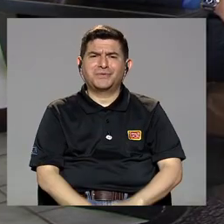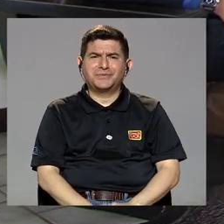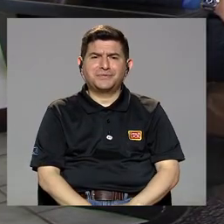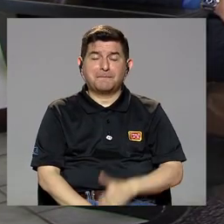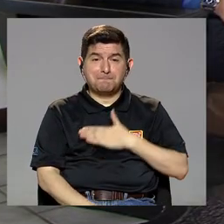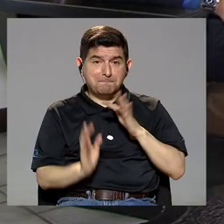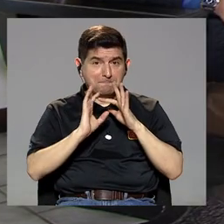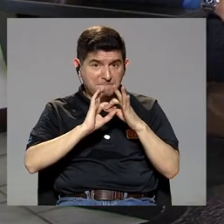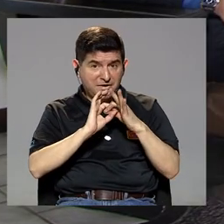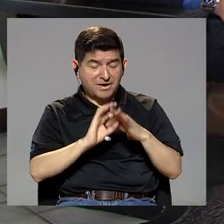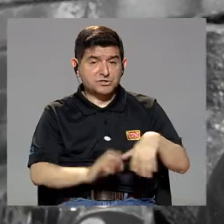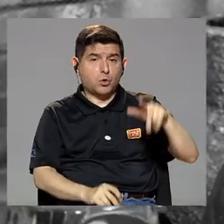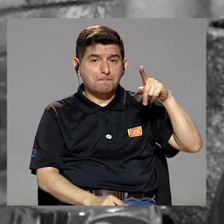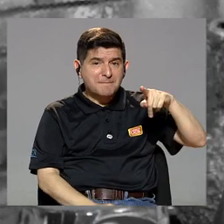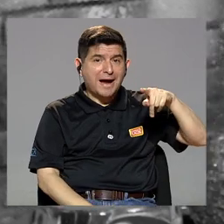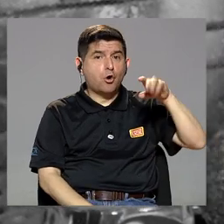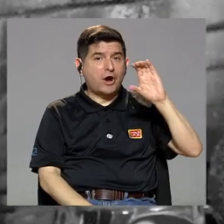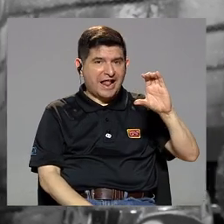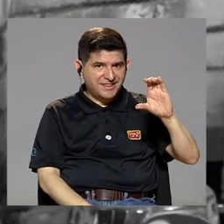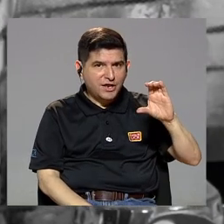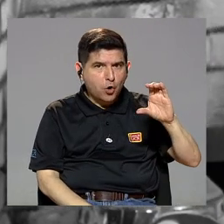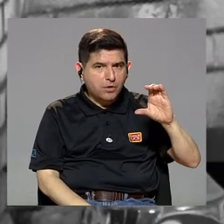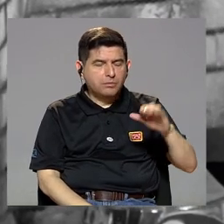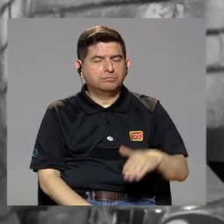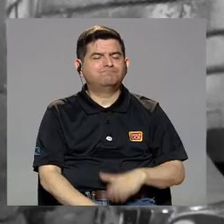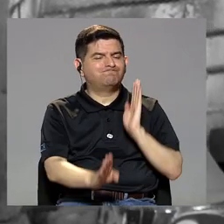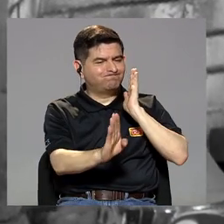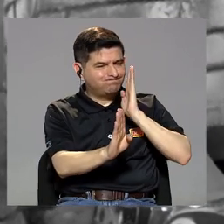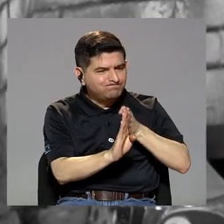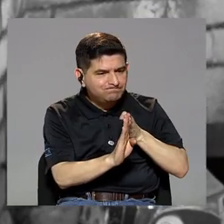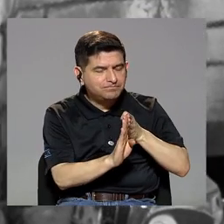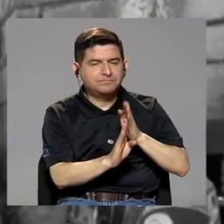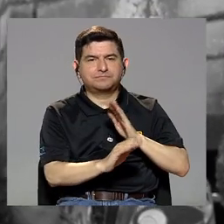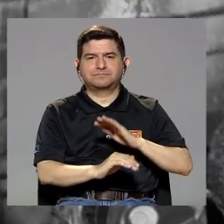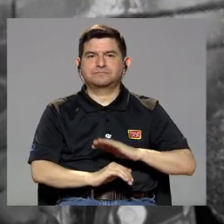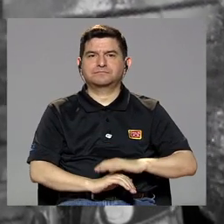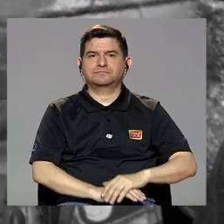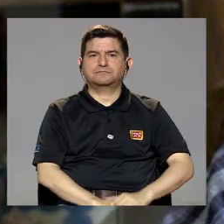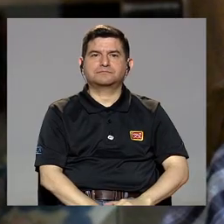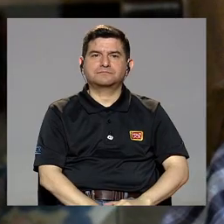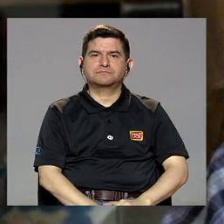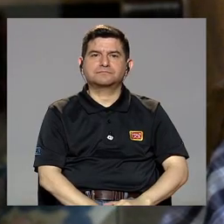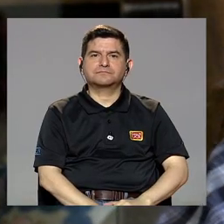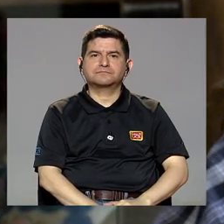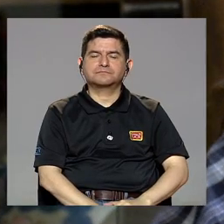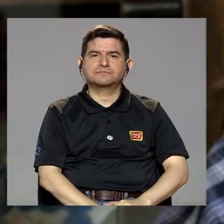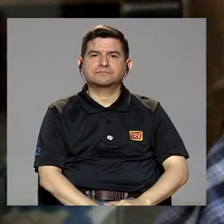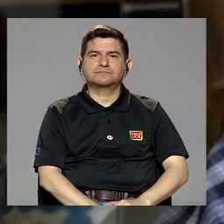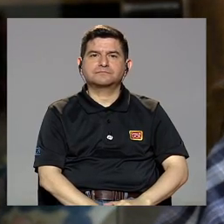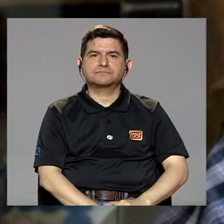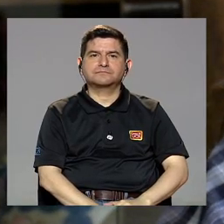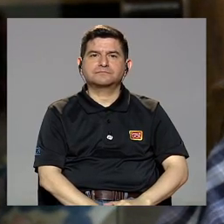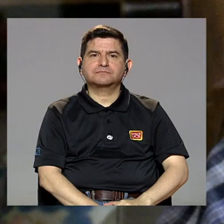mi relación cuando un paco fue muy muy directa pues creo que